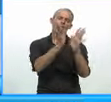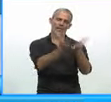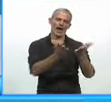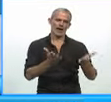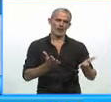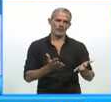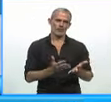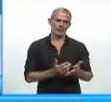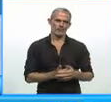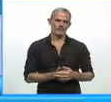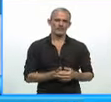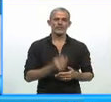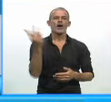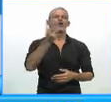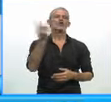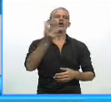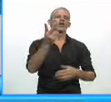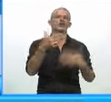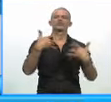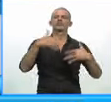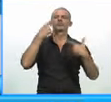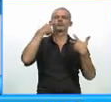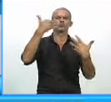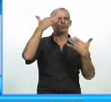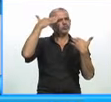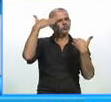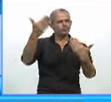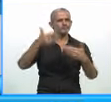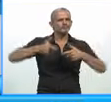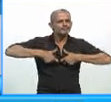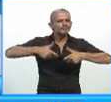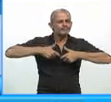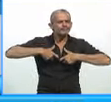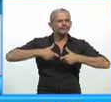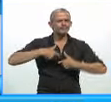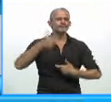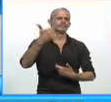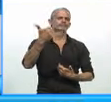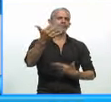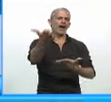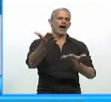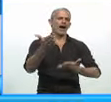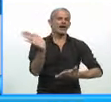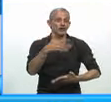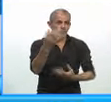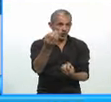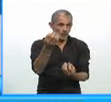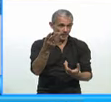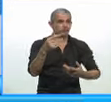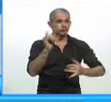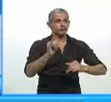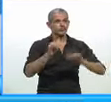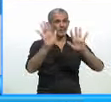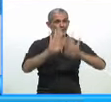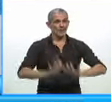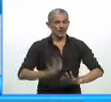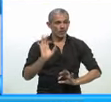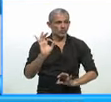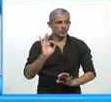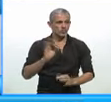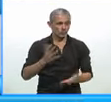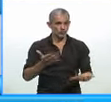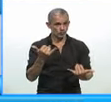Son monumentos vivientes. Ahí está. Las medallas olímpicas. Todo en orden, Santiago, todo preparado. Vale, sí, claro. Todo está